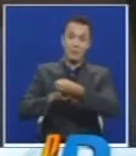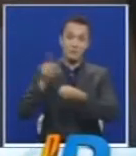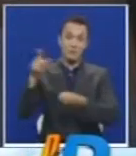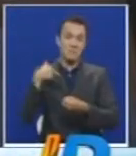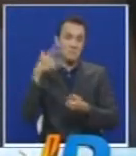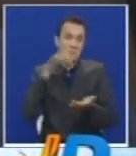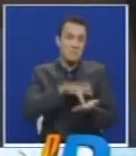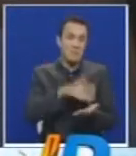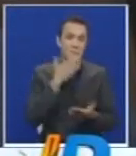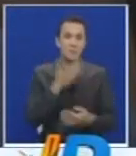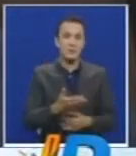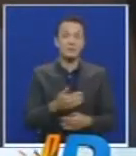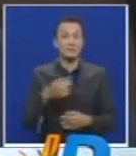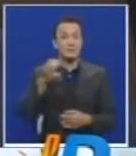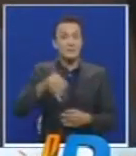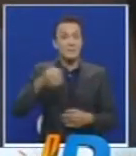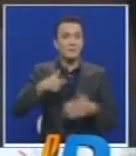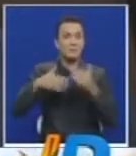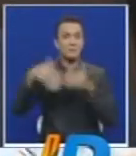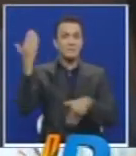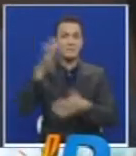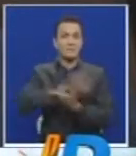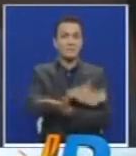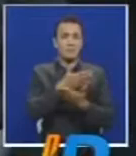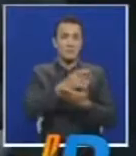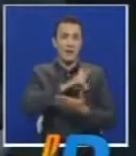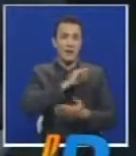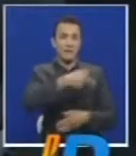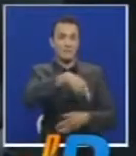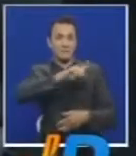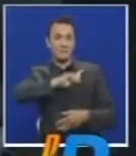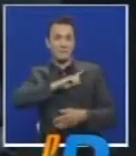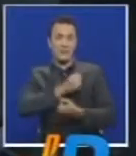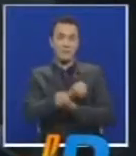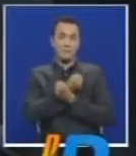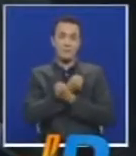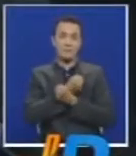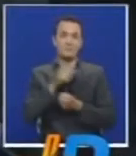música empezó a llegar siempre nos han dado bastante cariño. Pipe decidió grabar tan natural en